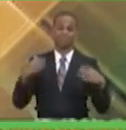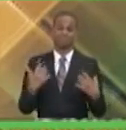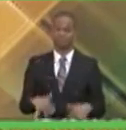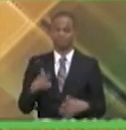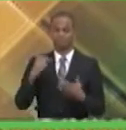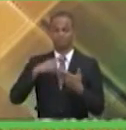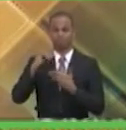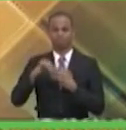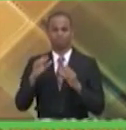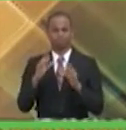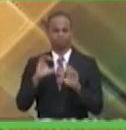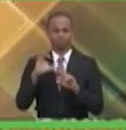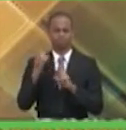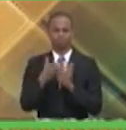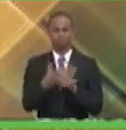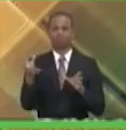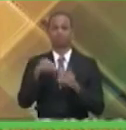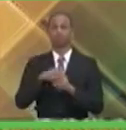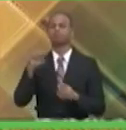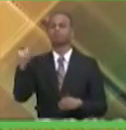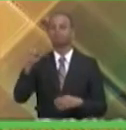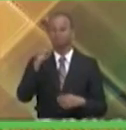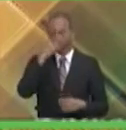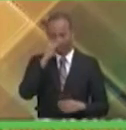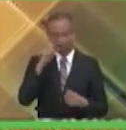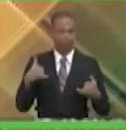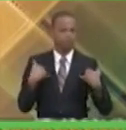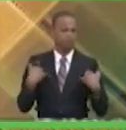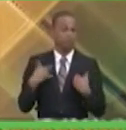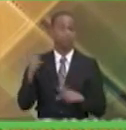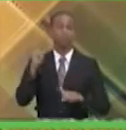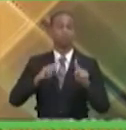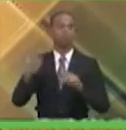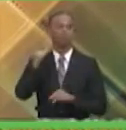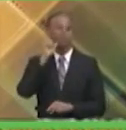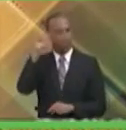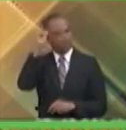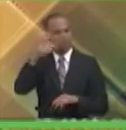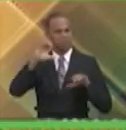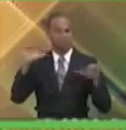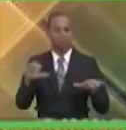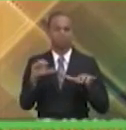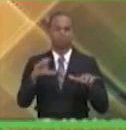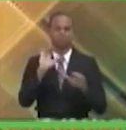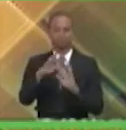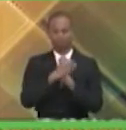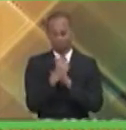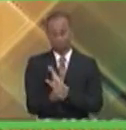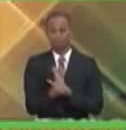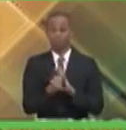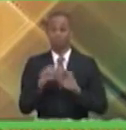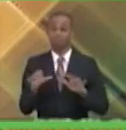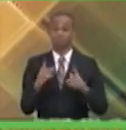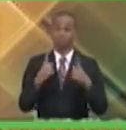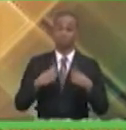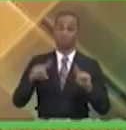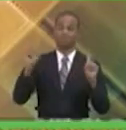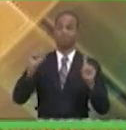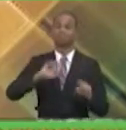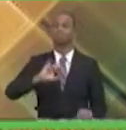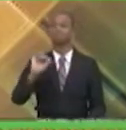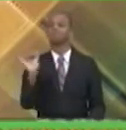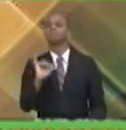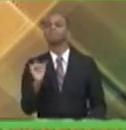proyectos culturales inclusivos donde niños, jóvenes, personas adultas han desarrollado su talento y también han